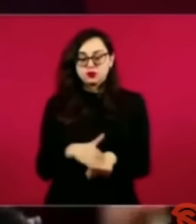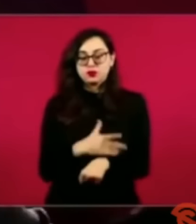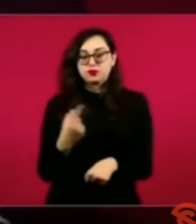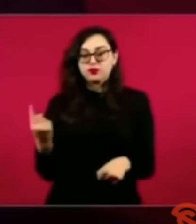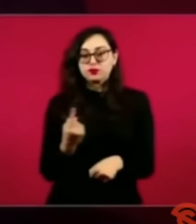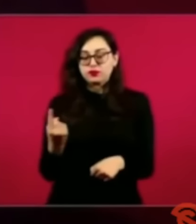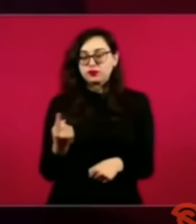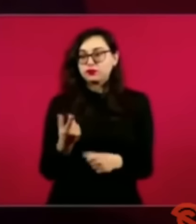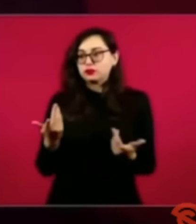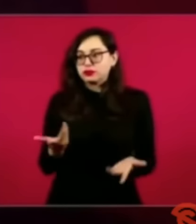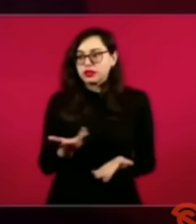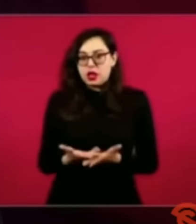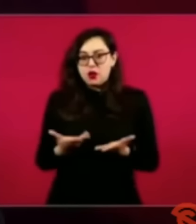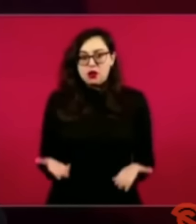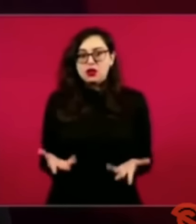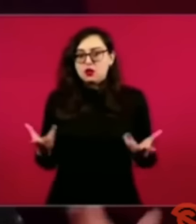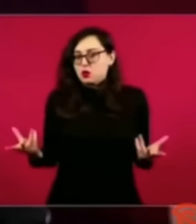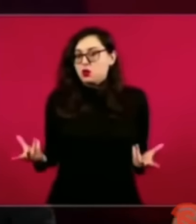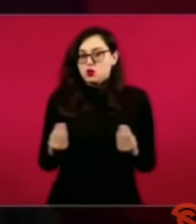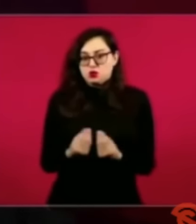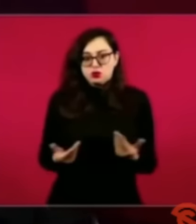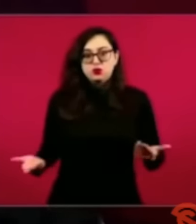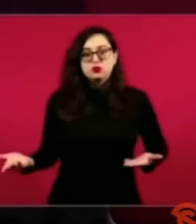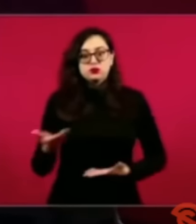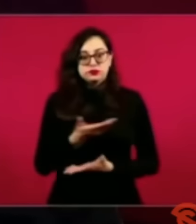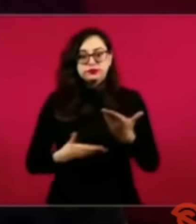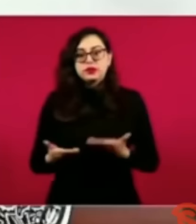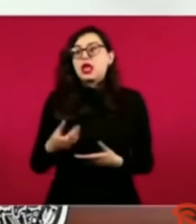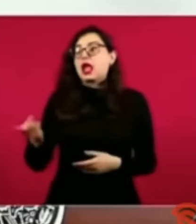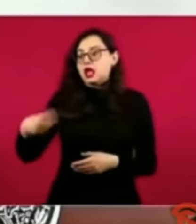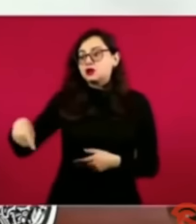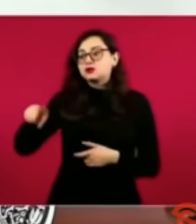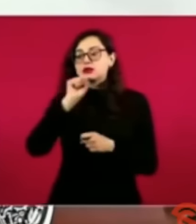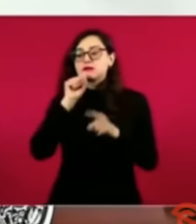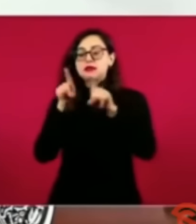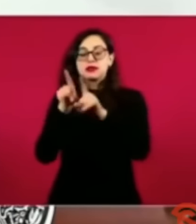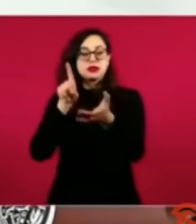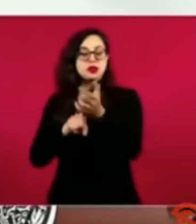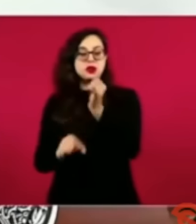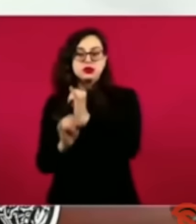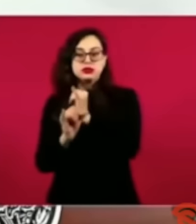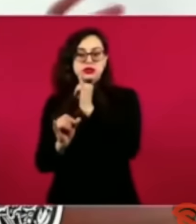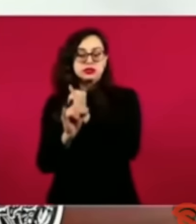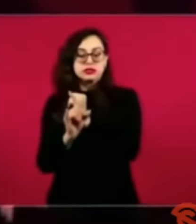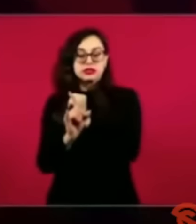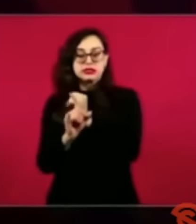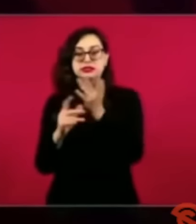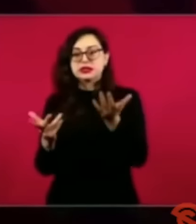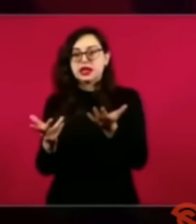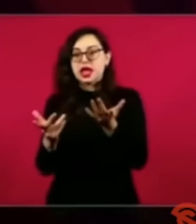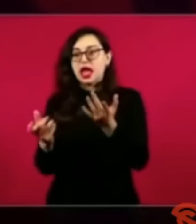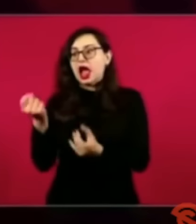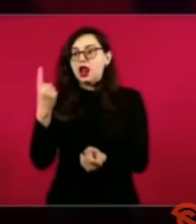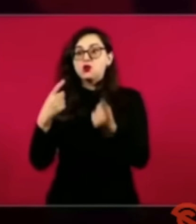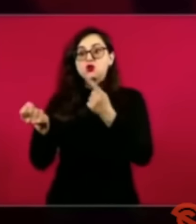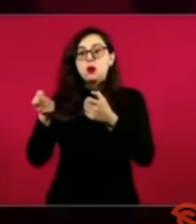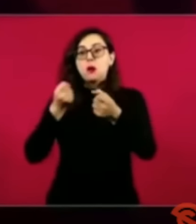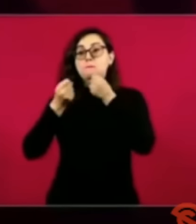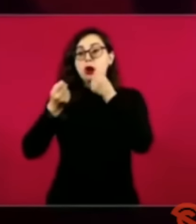inmersos en la digitalización de los medios. Algunos de ellos ya son youtuberos, después de